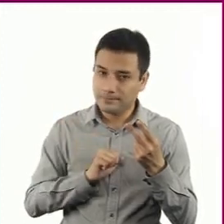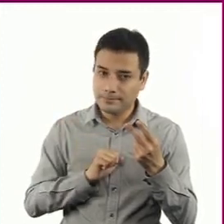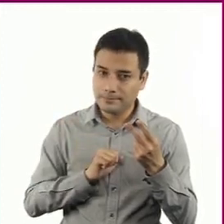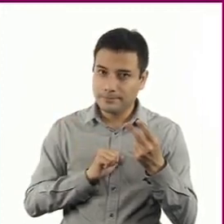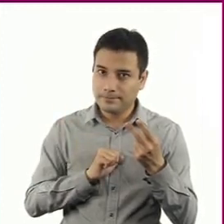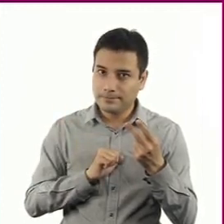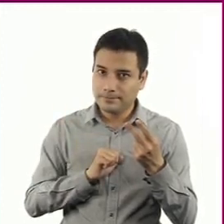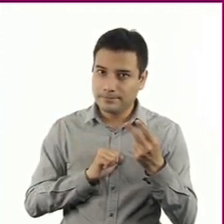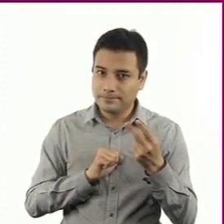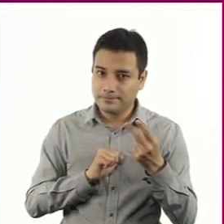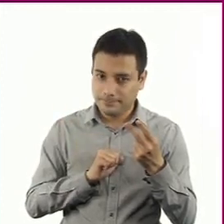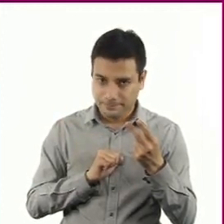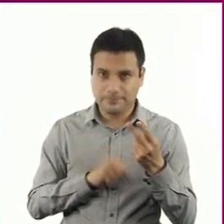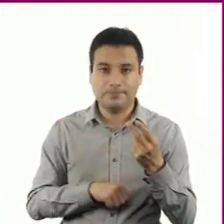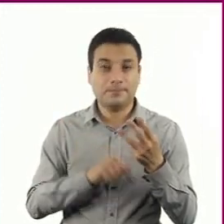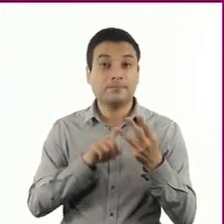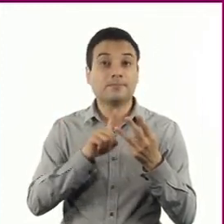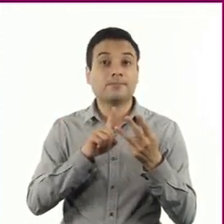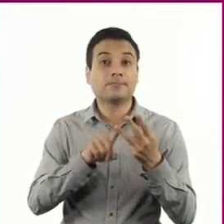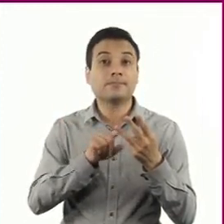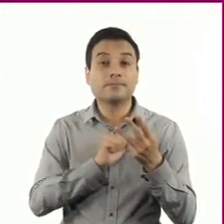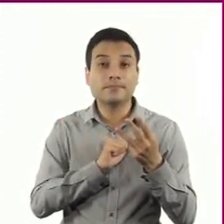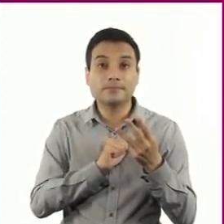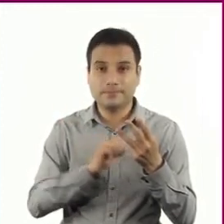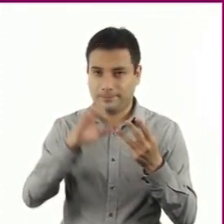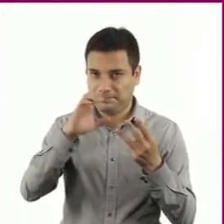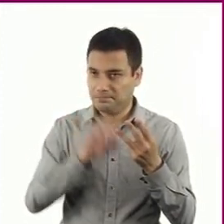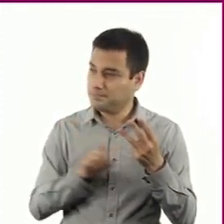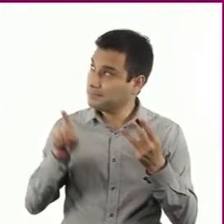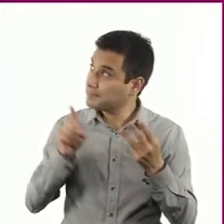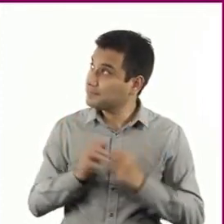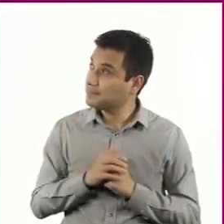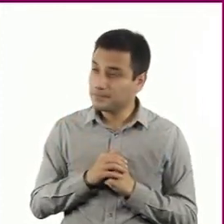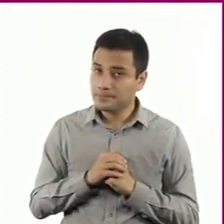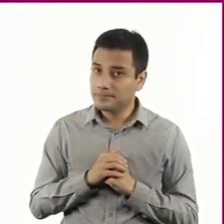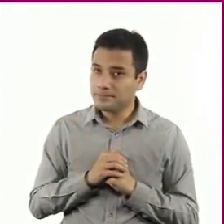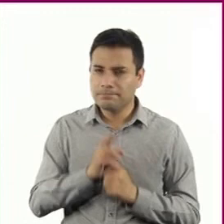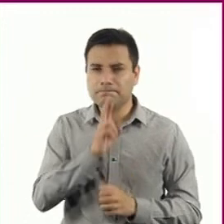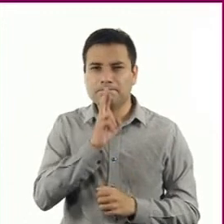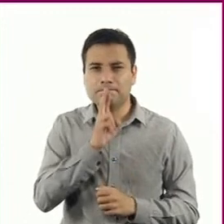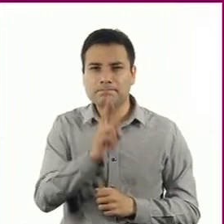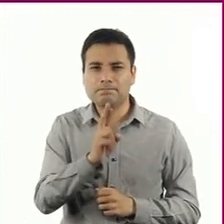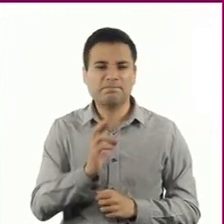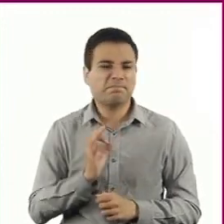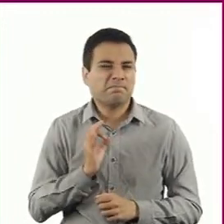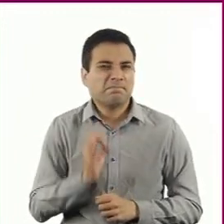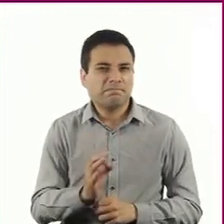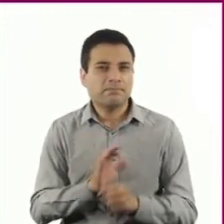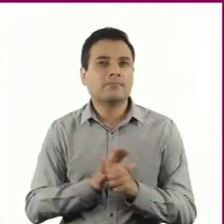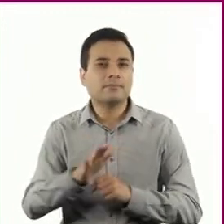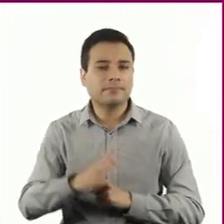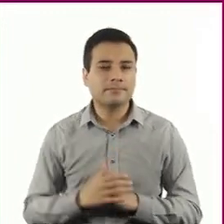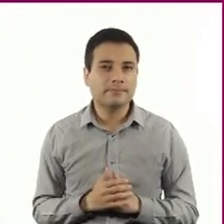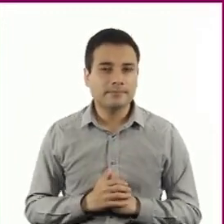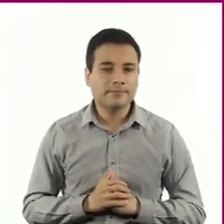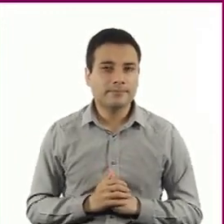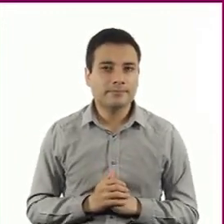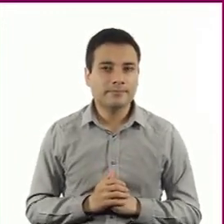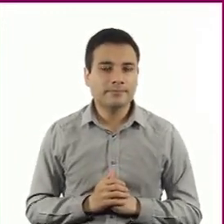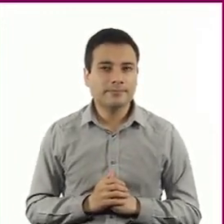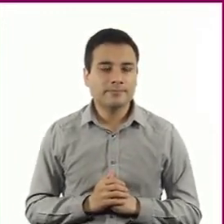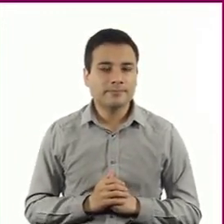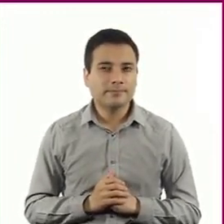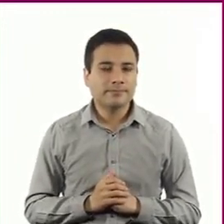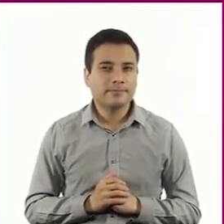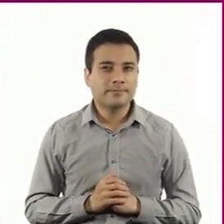69 por 10 a la octava potencia negativa; e inciso C, 6.9 por 10 a la onceava potencia negativa. ¿Cuál es la